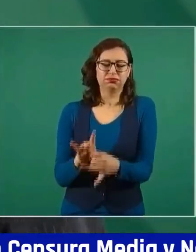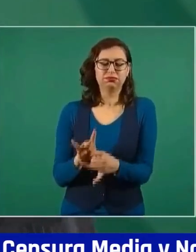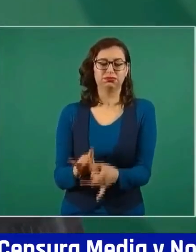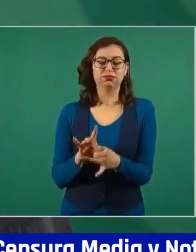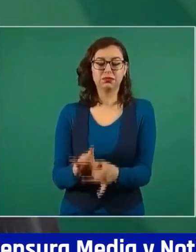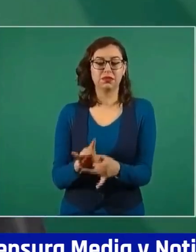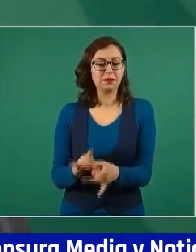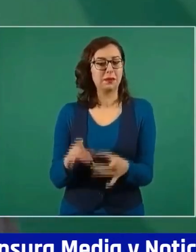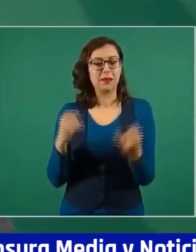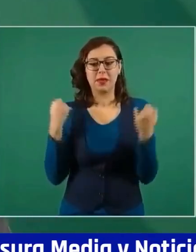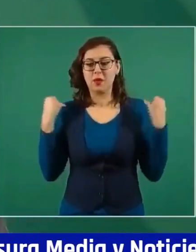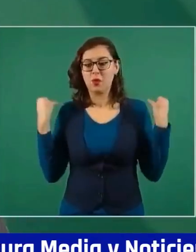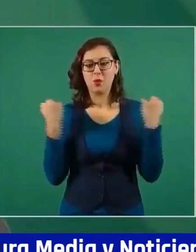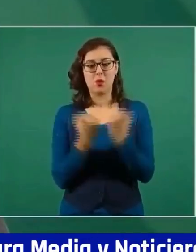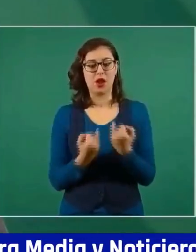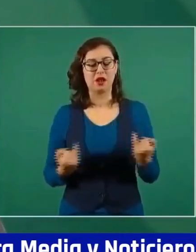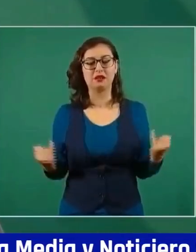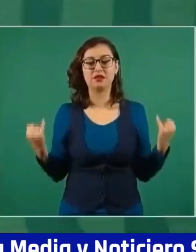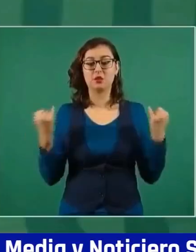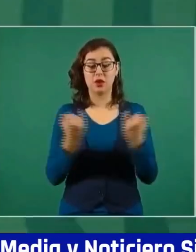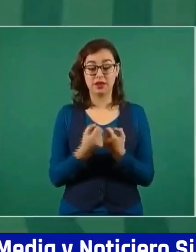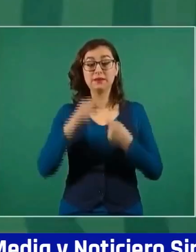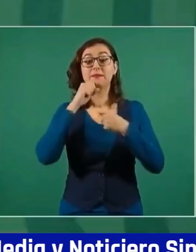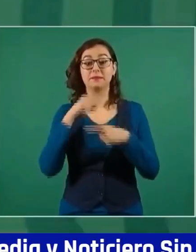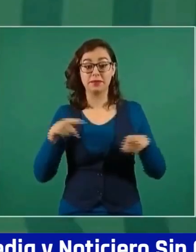Y desde antes, Iberdrola.